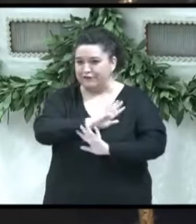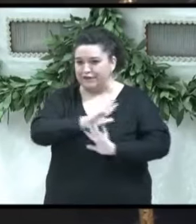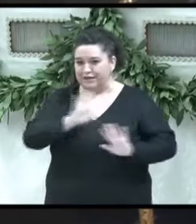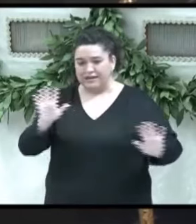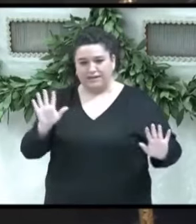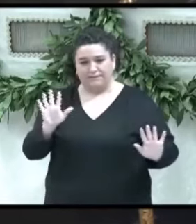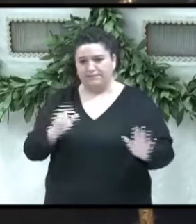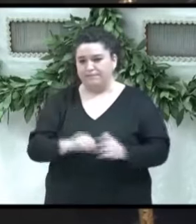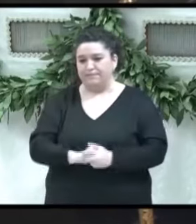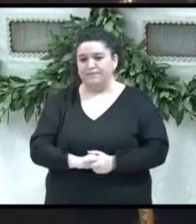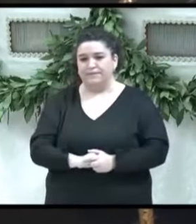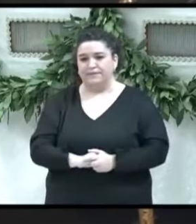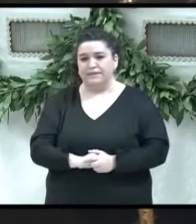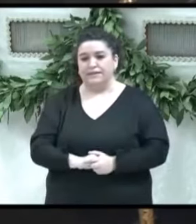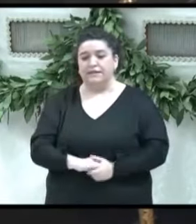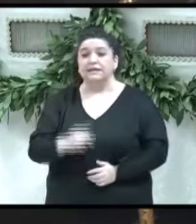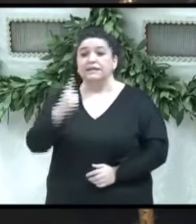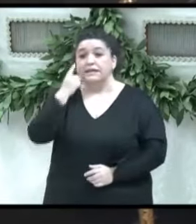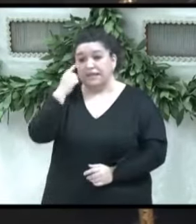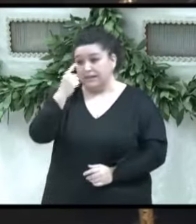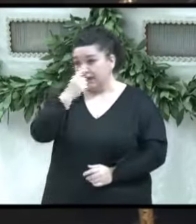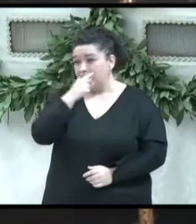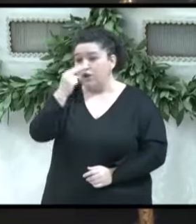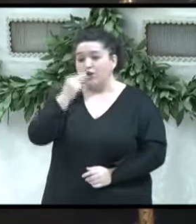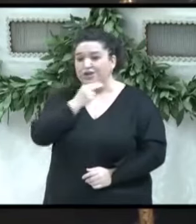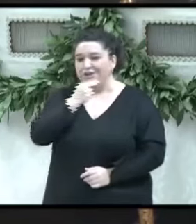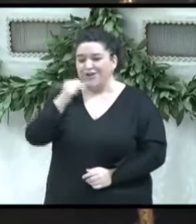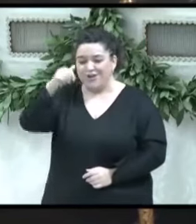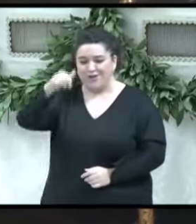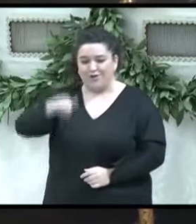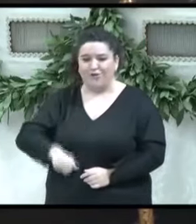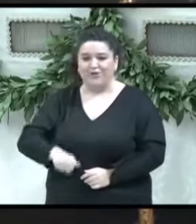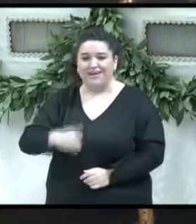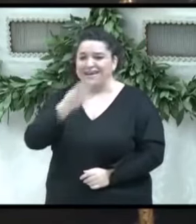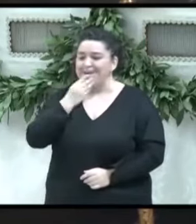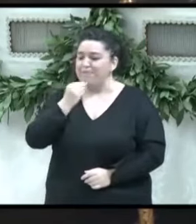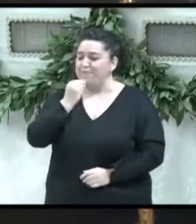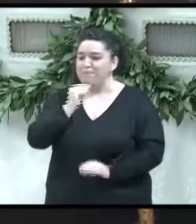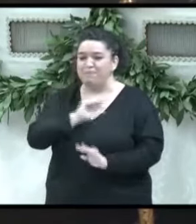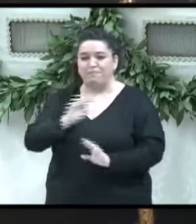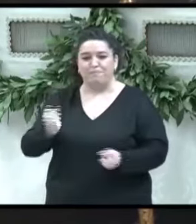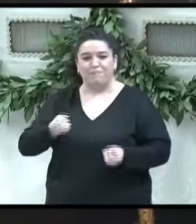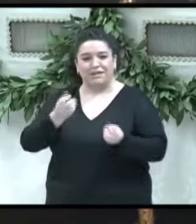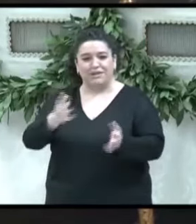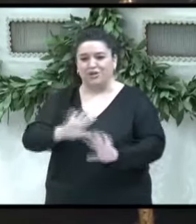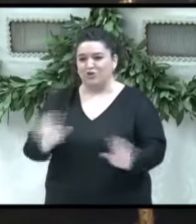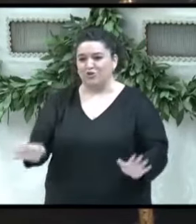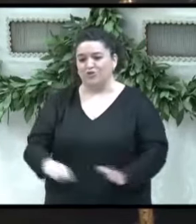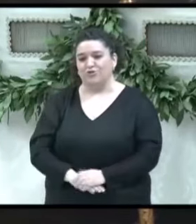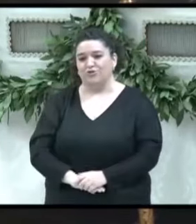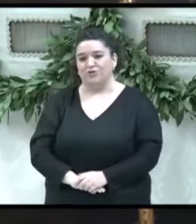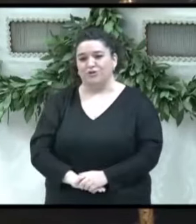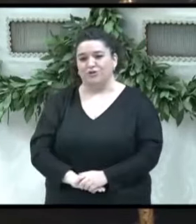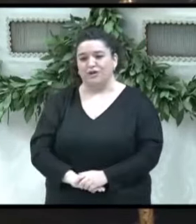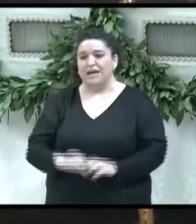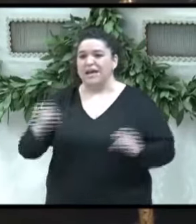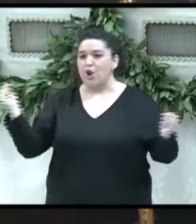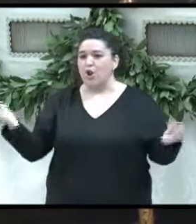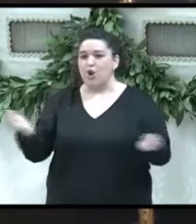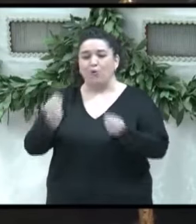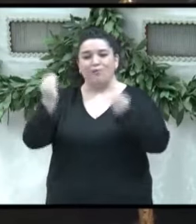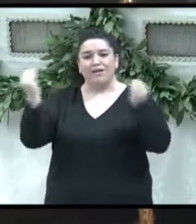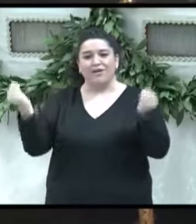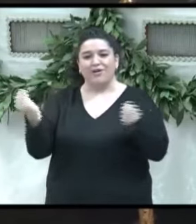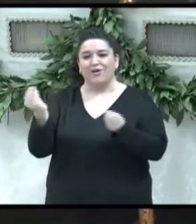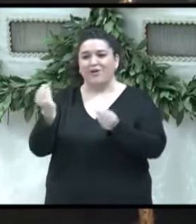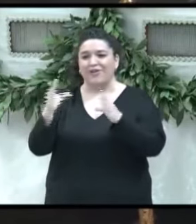feroz y el testimonio de los cristianos hoy es precioso Es lo mejor que tiene